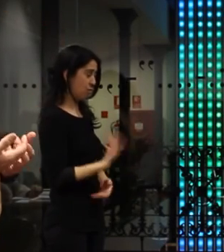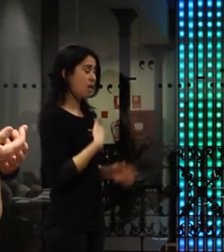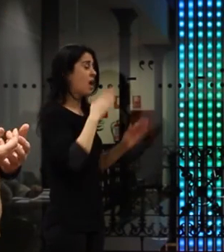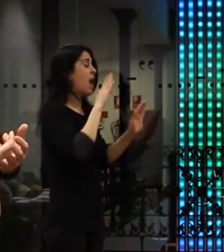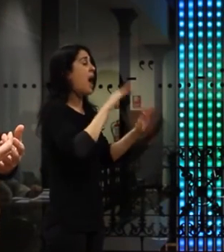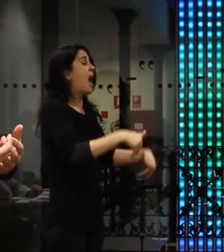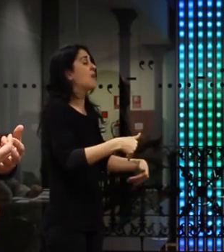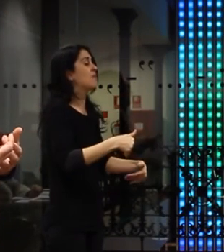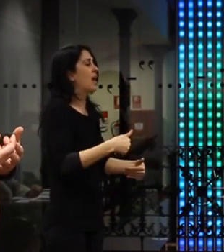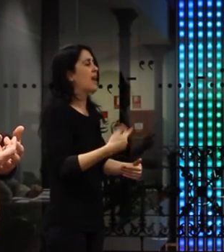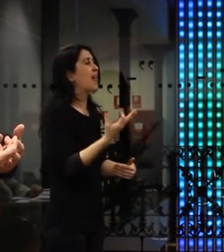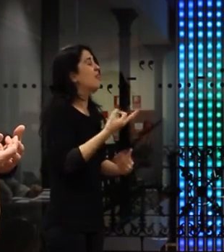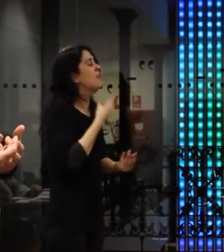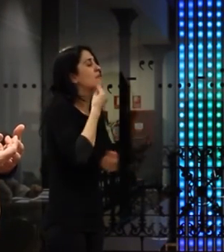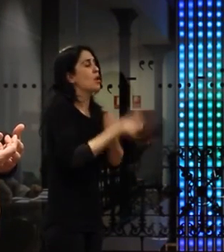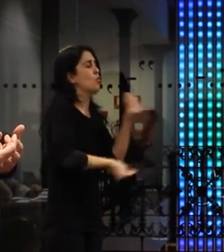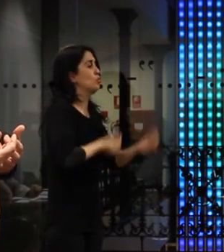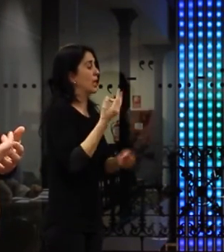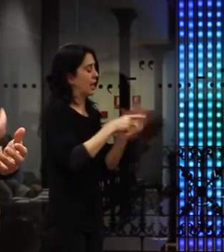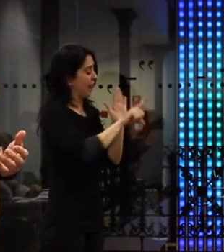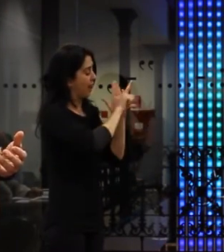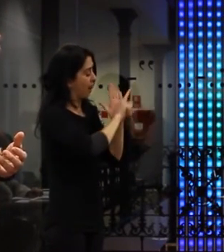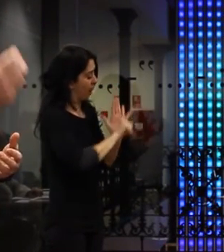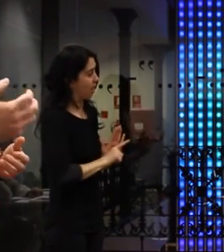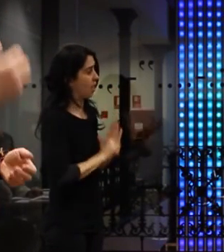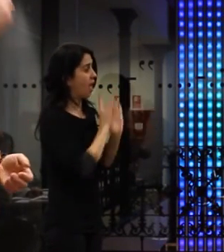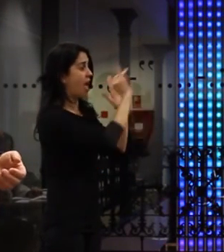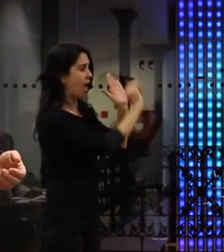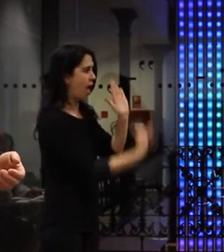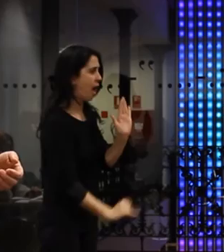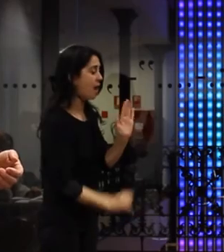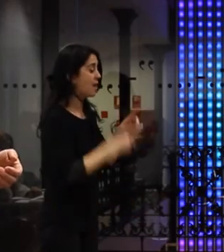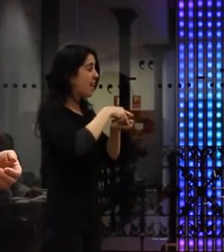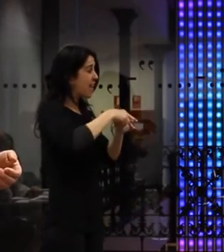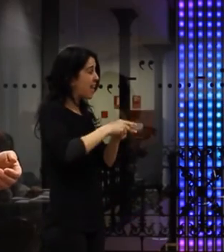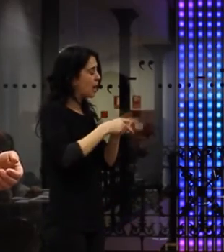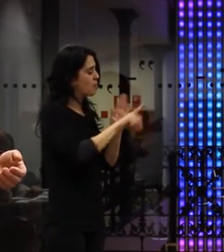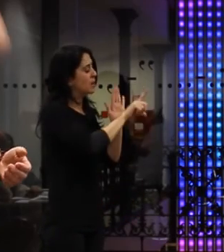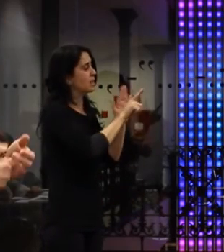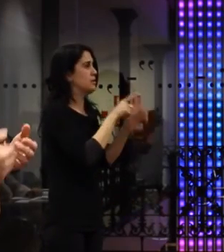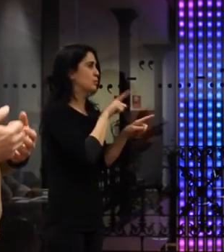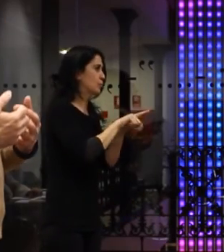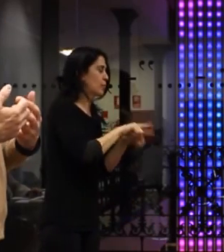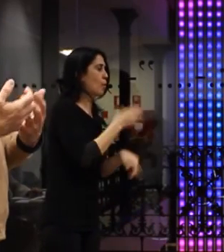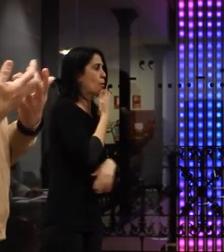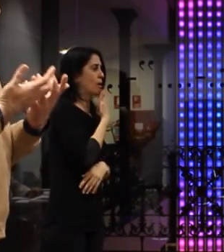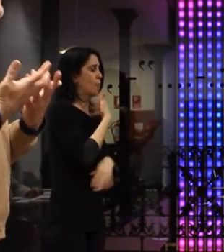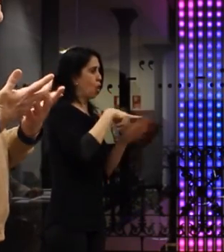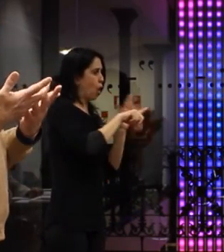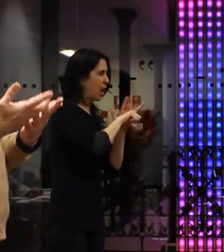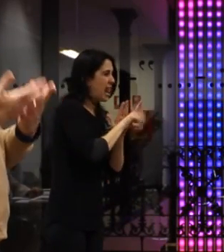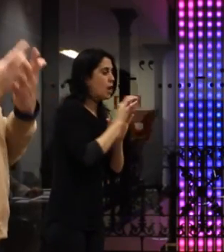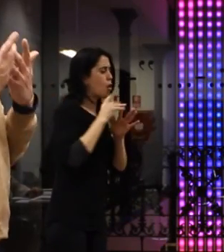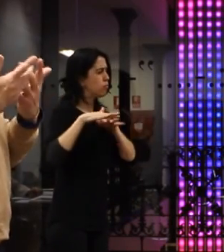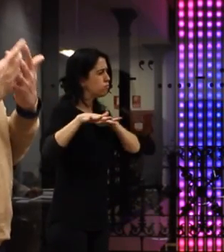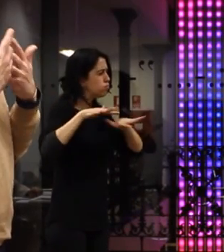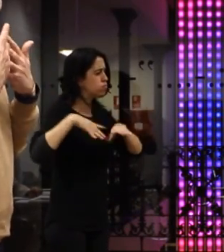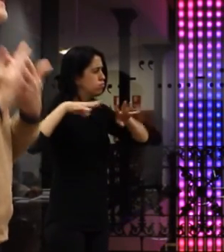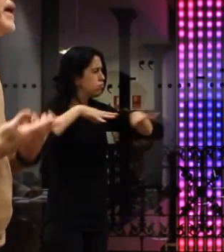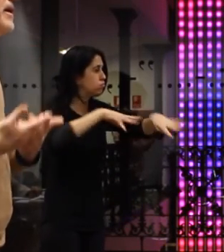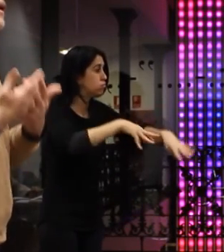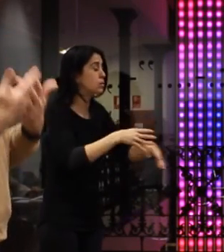la ley para la lucha contra la pobreza energética, las movilizaciones, para aumentar la conciencia, para